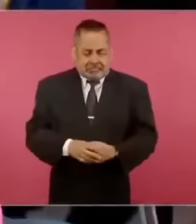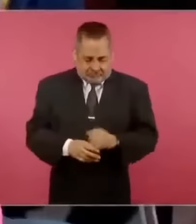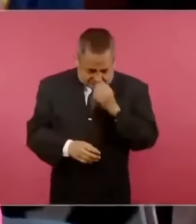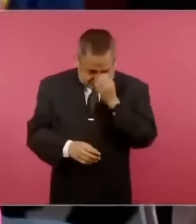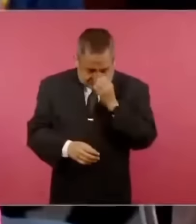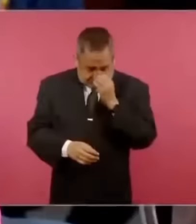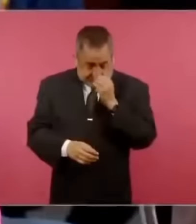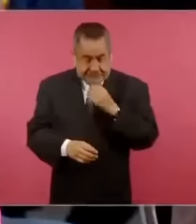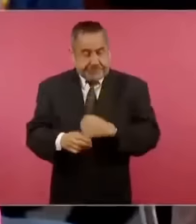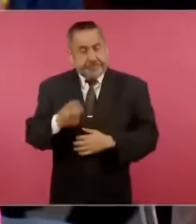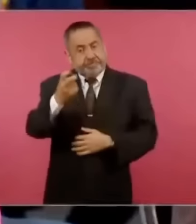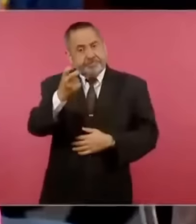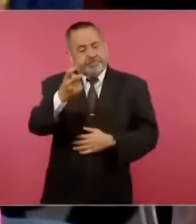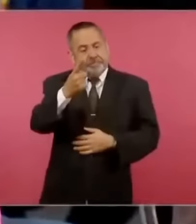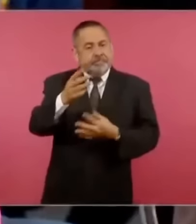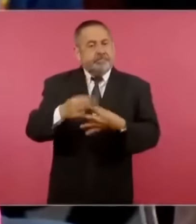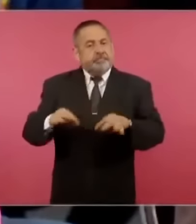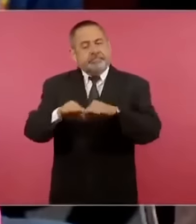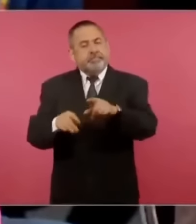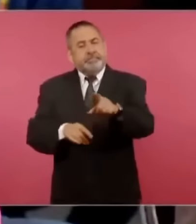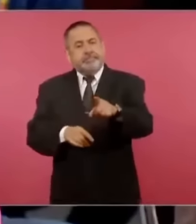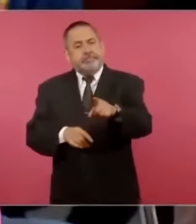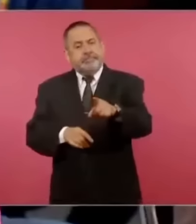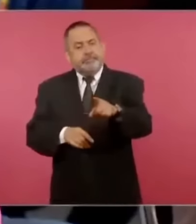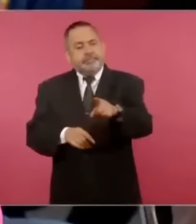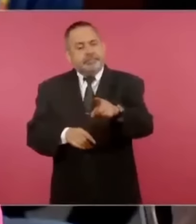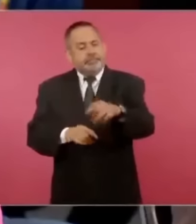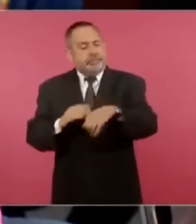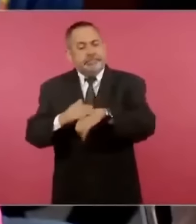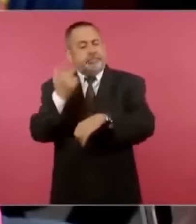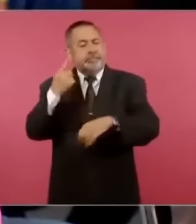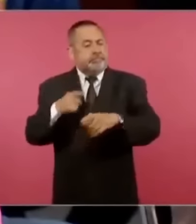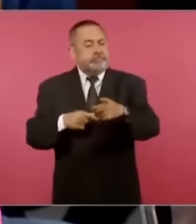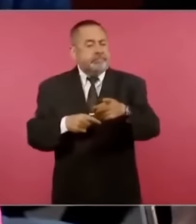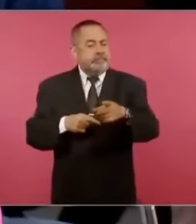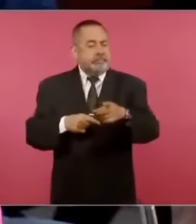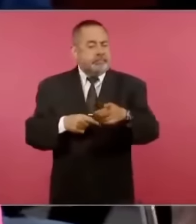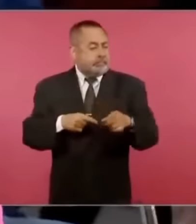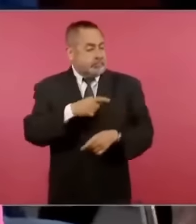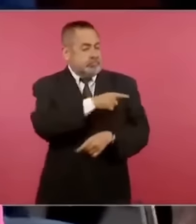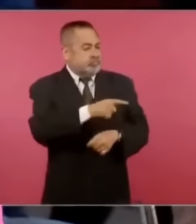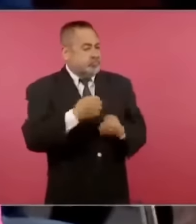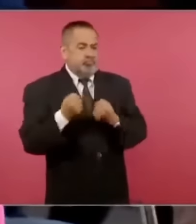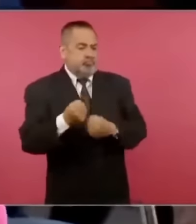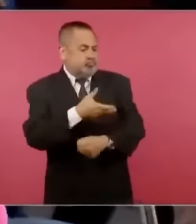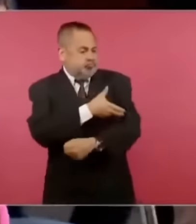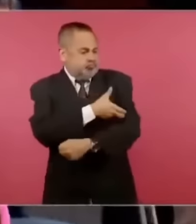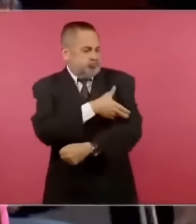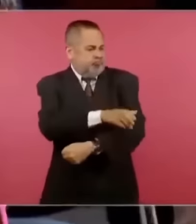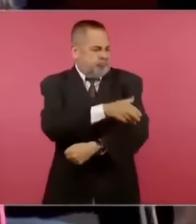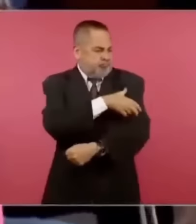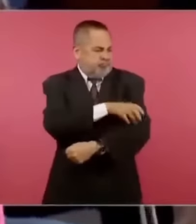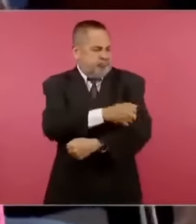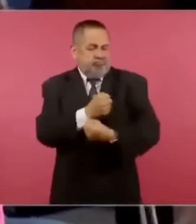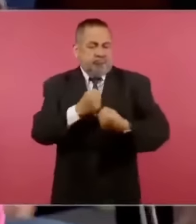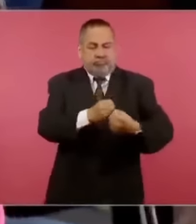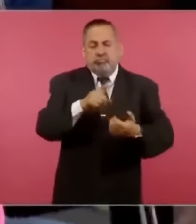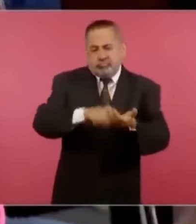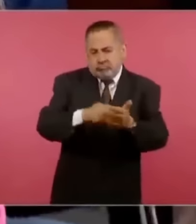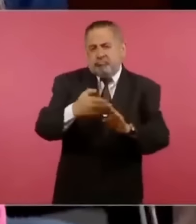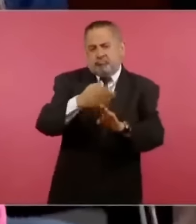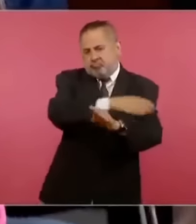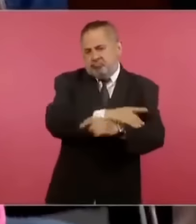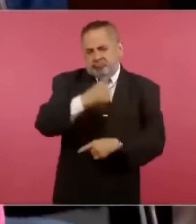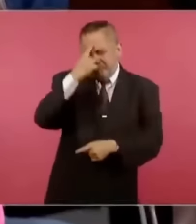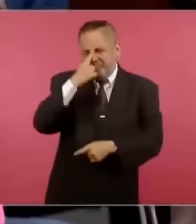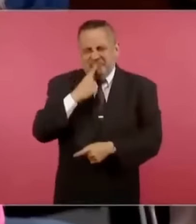eso es importante y… porque ellos están empoderándose, ya eran empoderados cínicos en los tiempos de